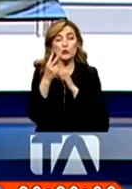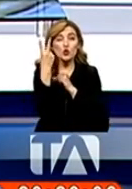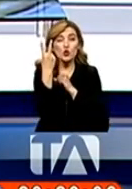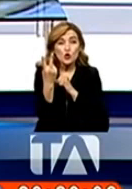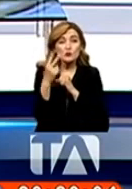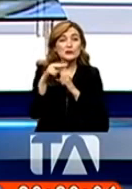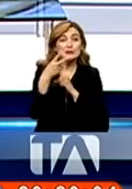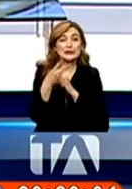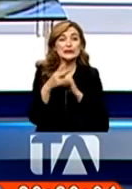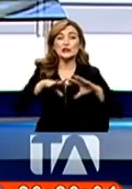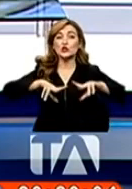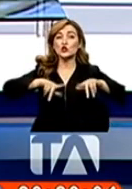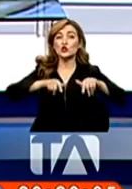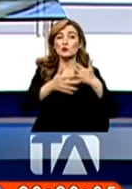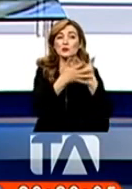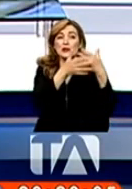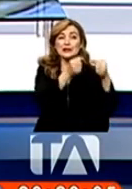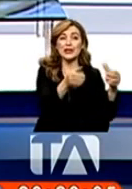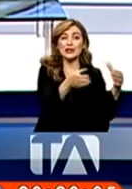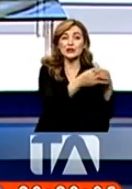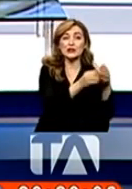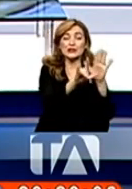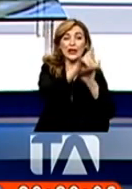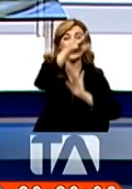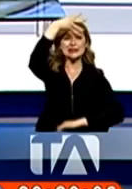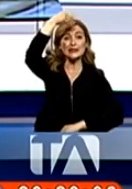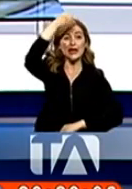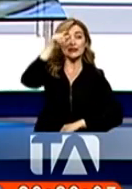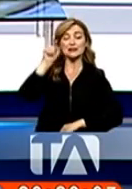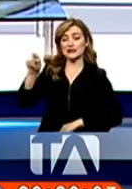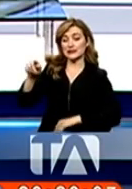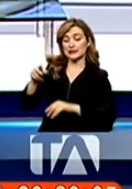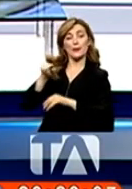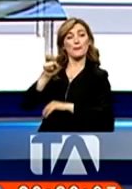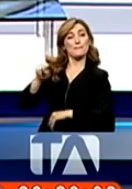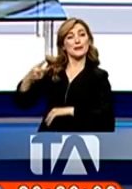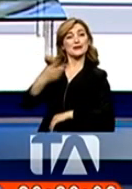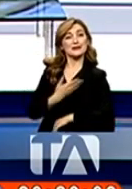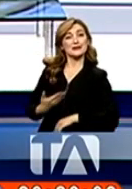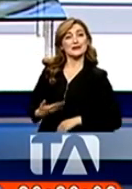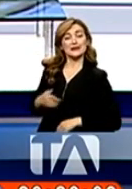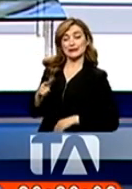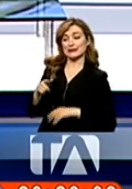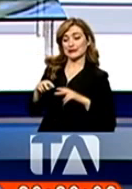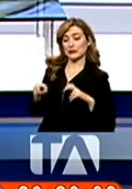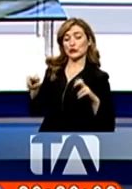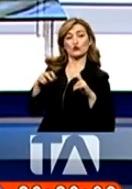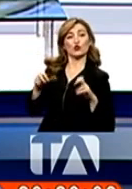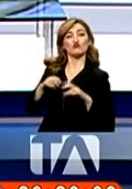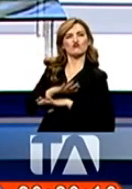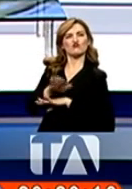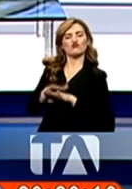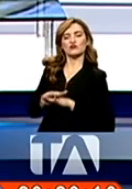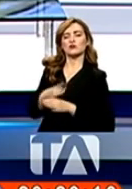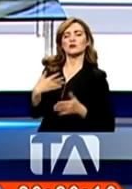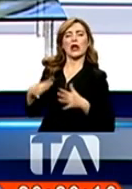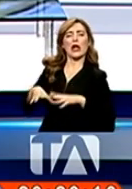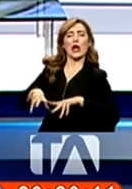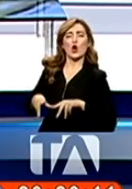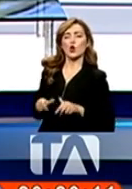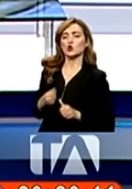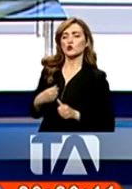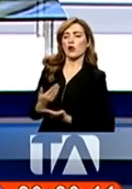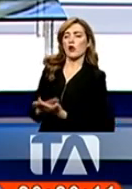Jorge Glass en prisión por el delito de asociación ilícita y Alejandra Vicuña, a quien la Fiscalía le inició una investigación por el delito de